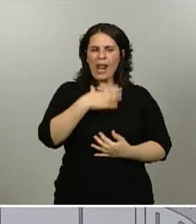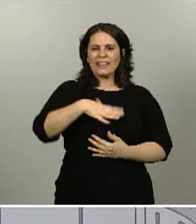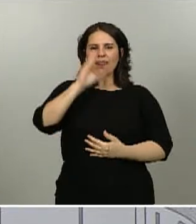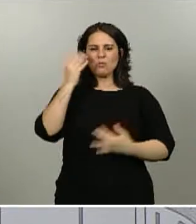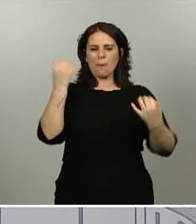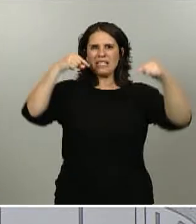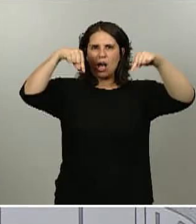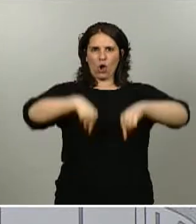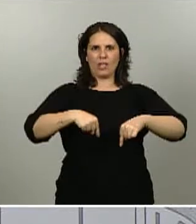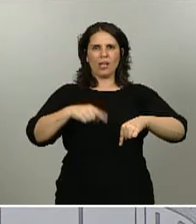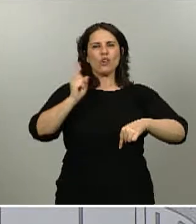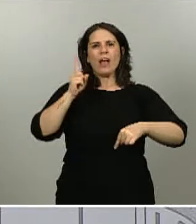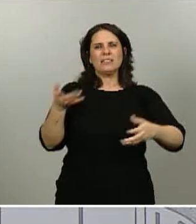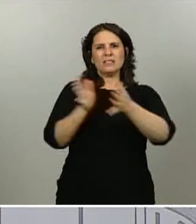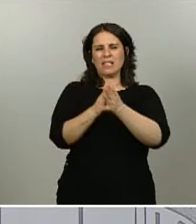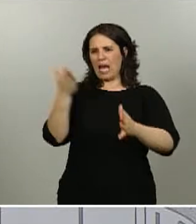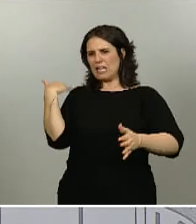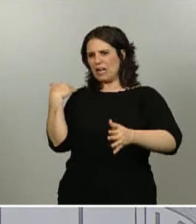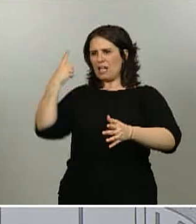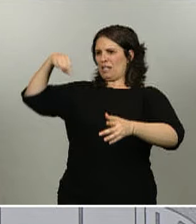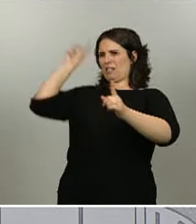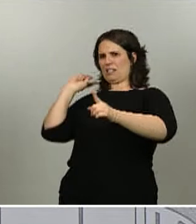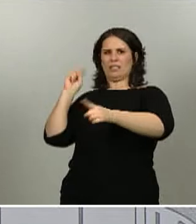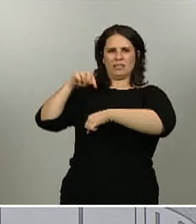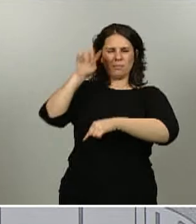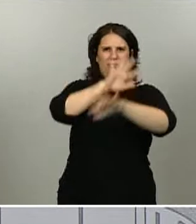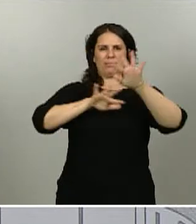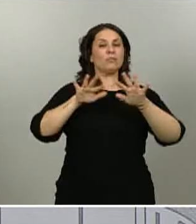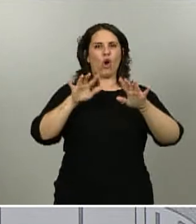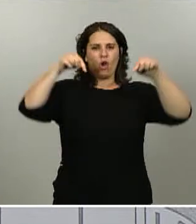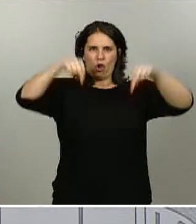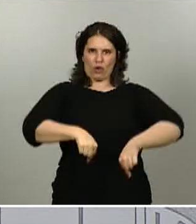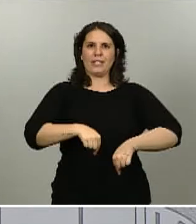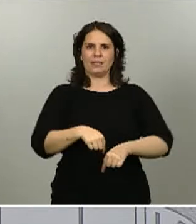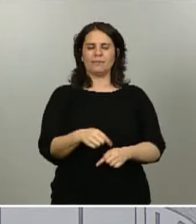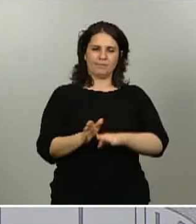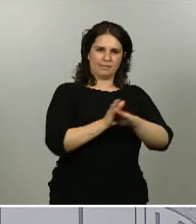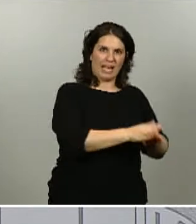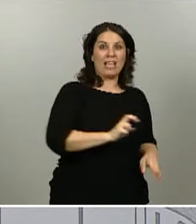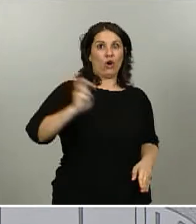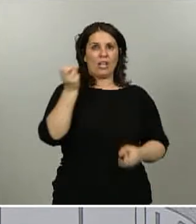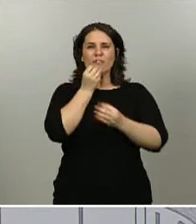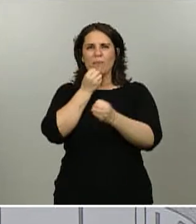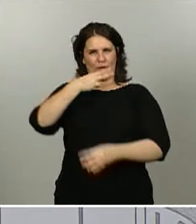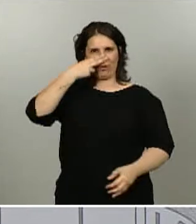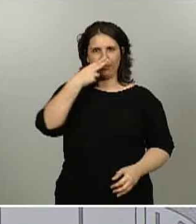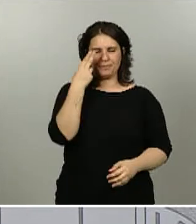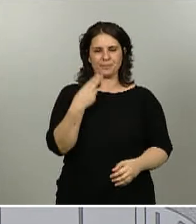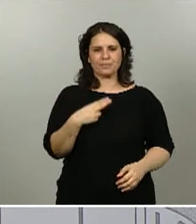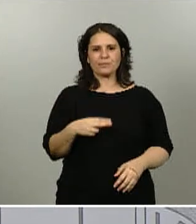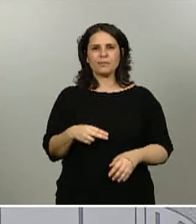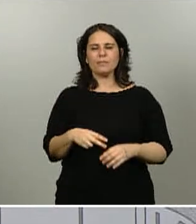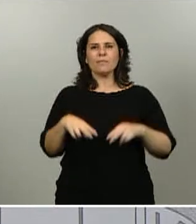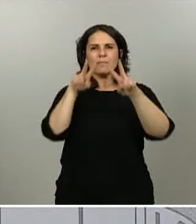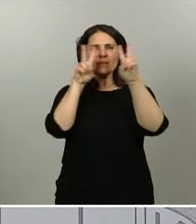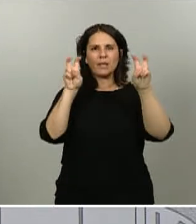ayer. Y en este sentido tenemos otra información que es de mucho interés, que es la de los plazos en los que nos vamos